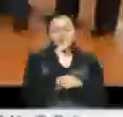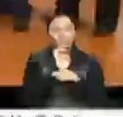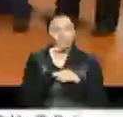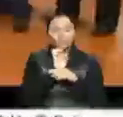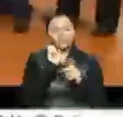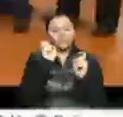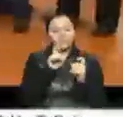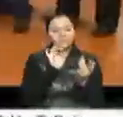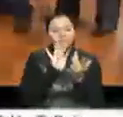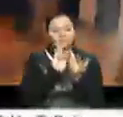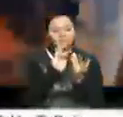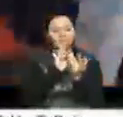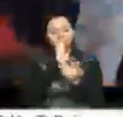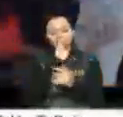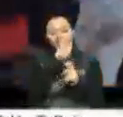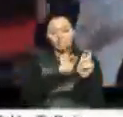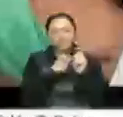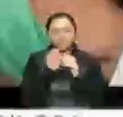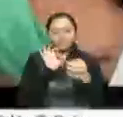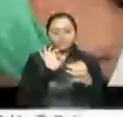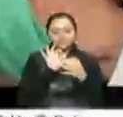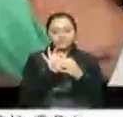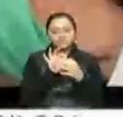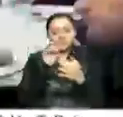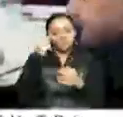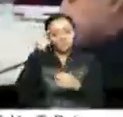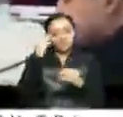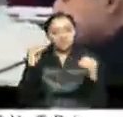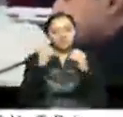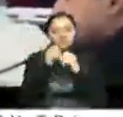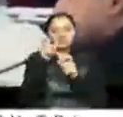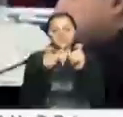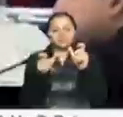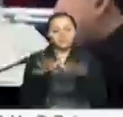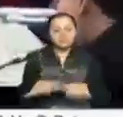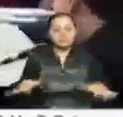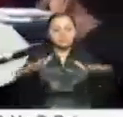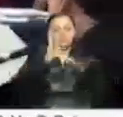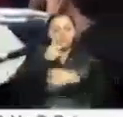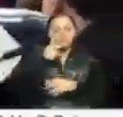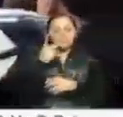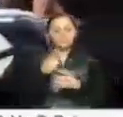contacto permanente y directo entre quienes gobiernan y sus mandantes, el pueblo.